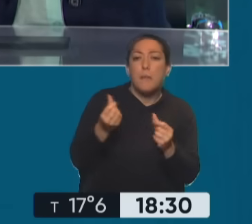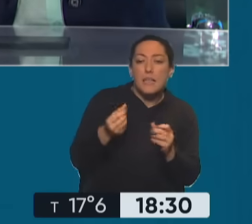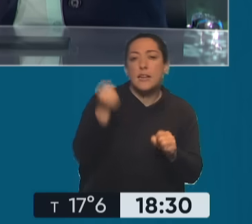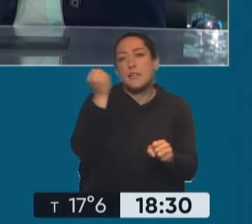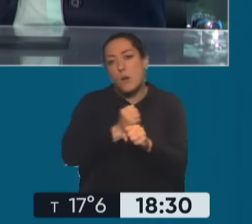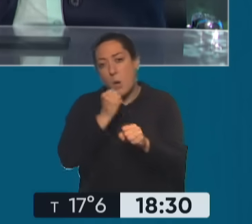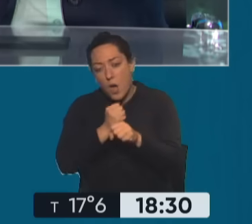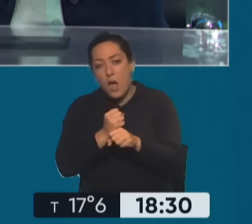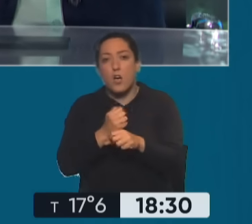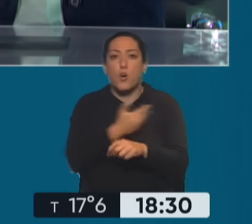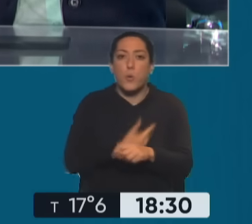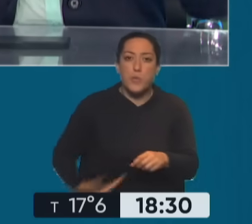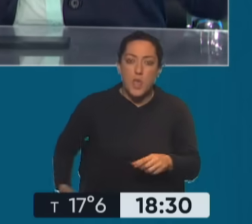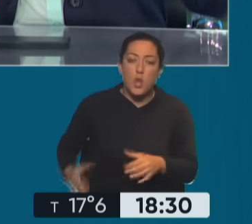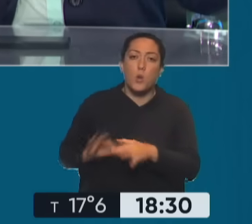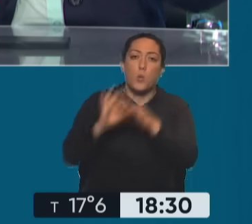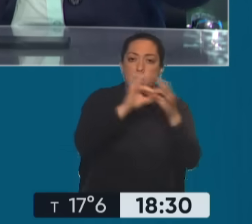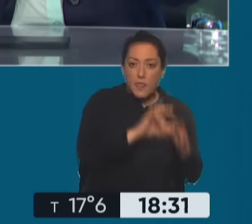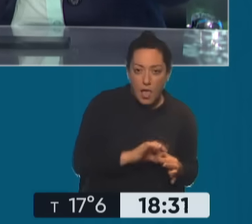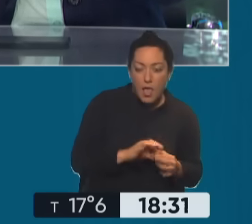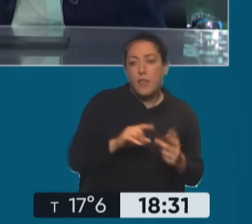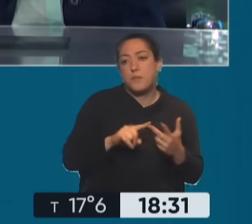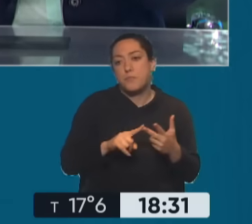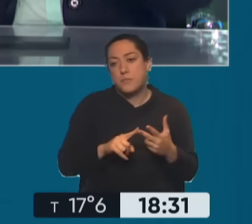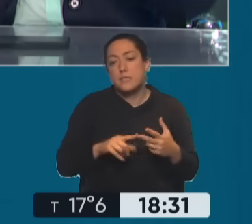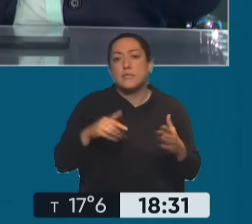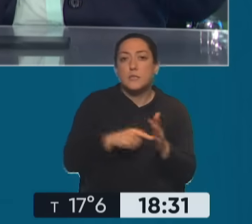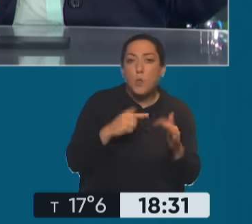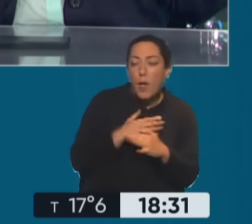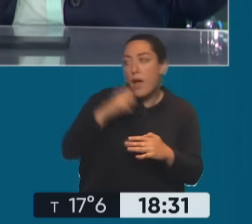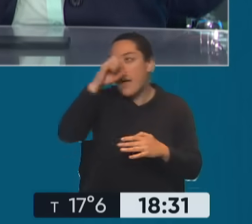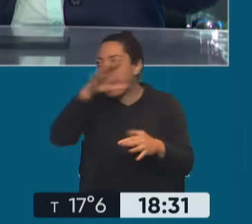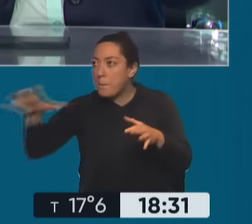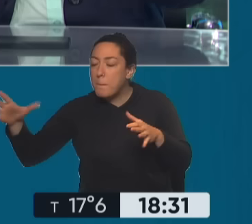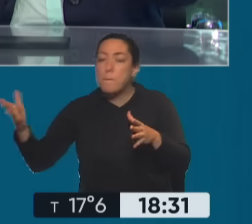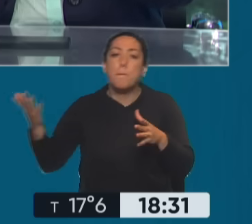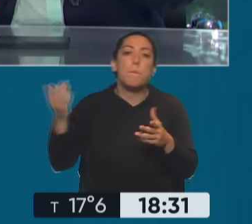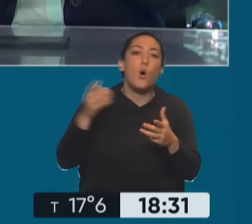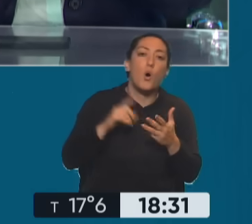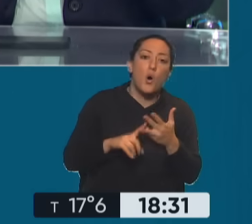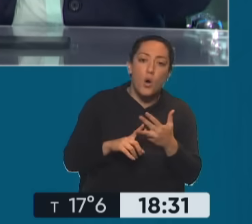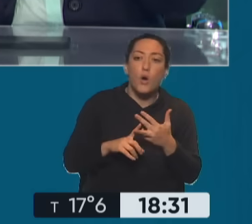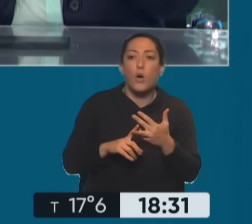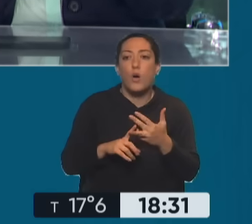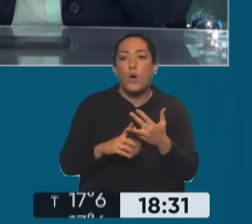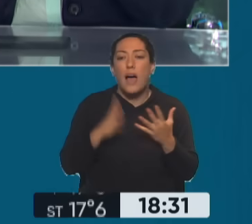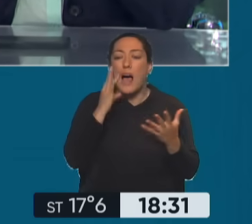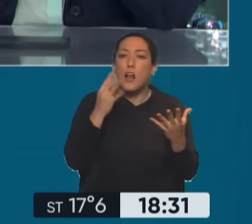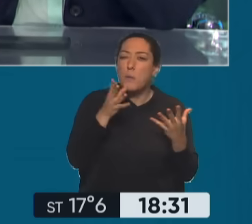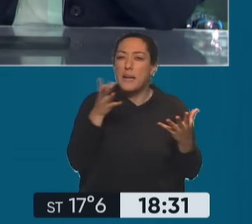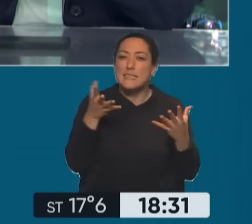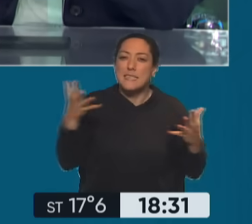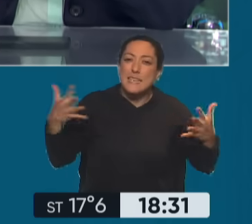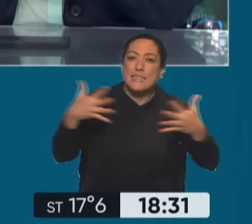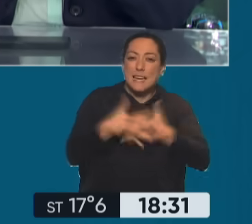el gobierno de unidad, en la ciudad y el campo. En la ciudad y el campo. Había algo de integración.